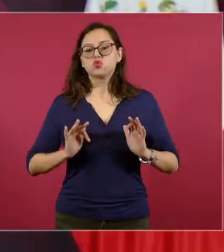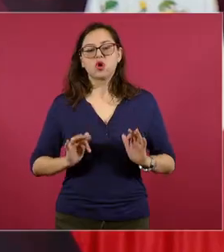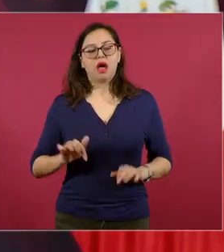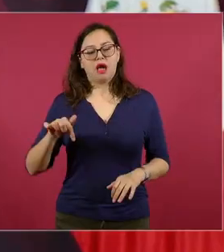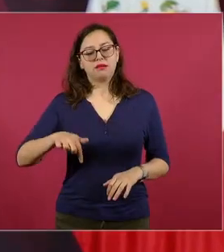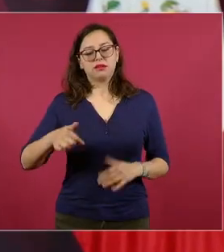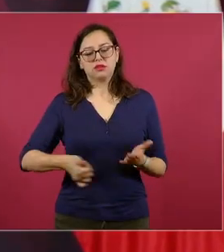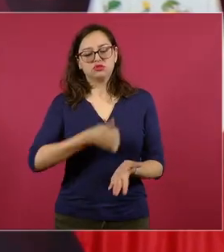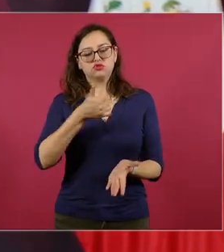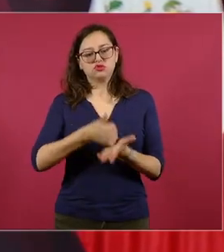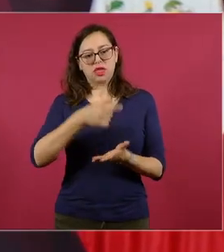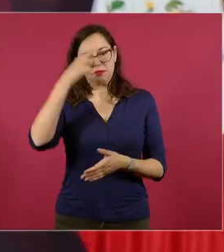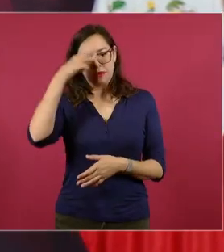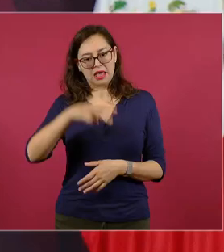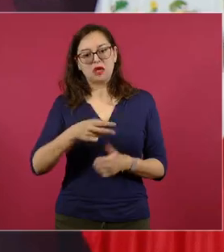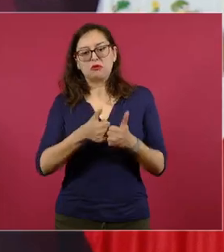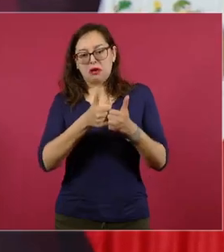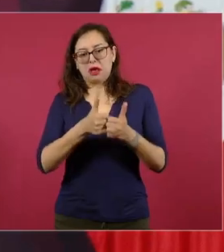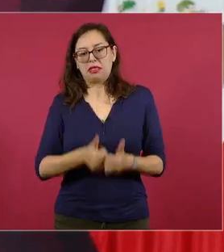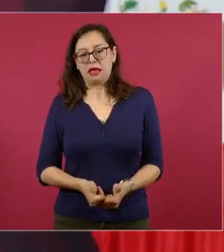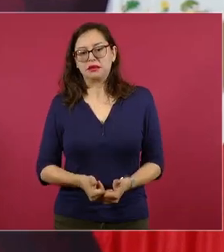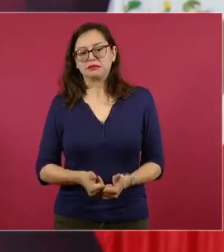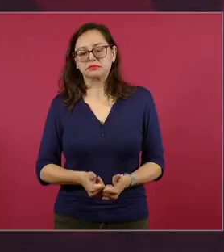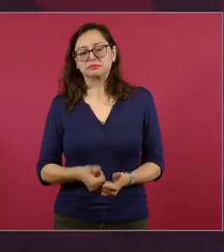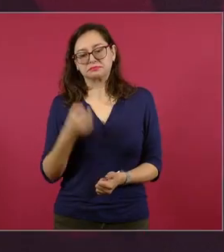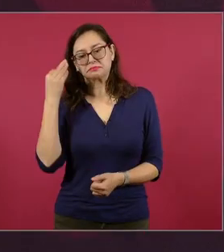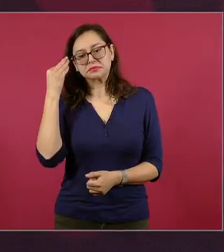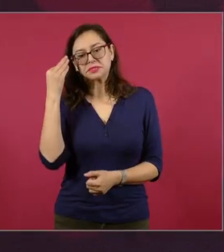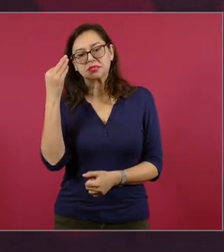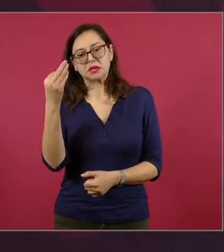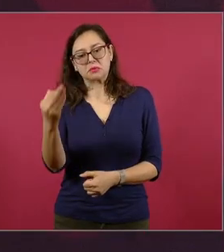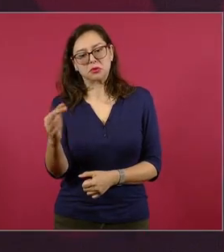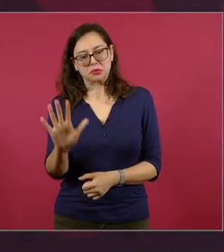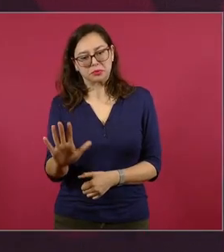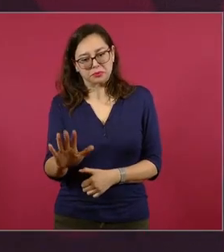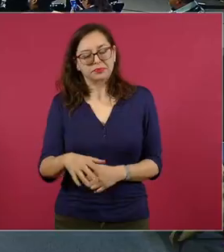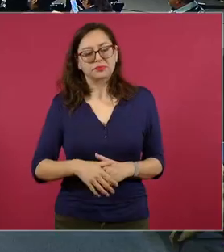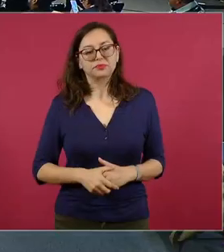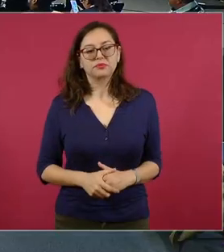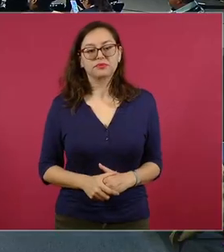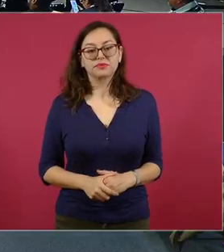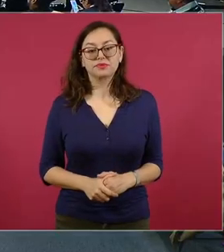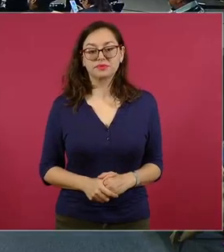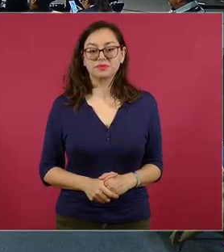unos días, ¿no?